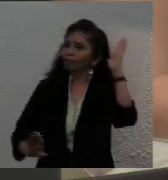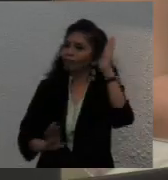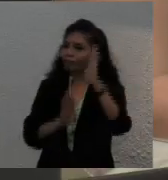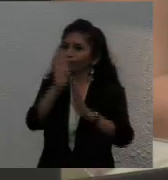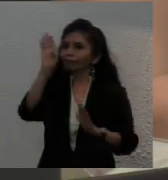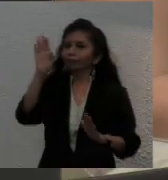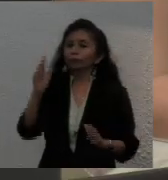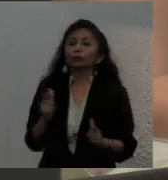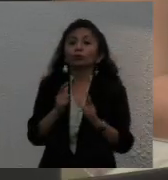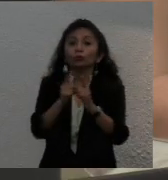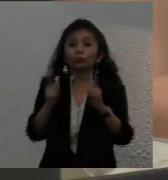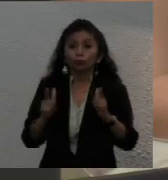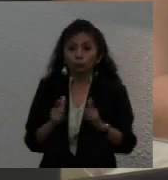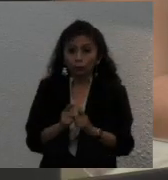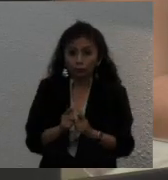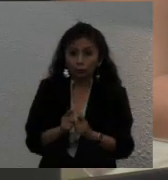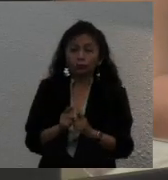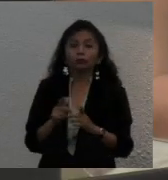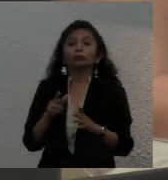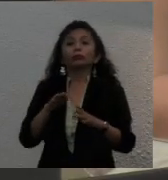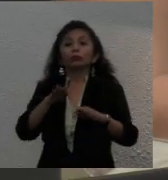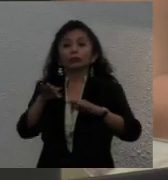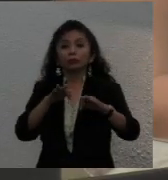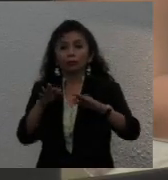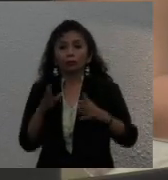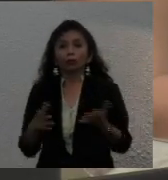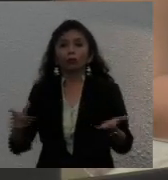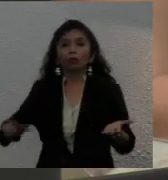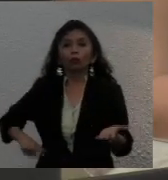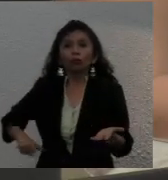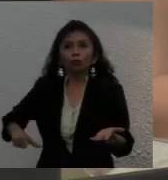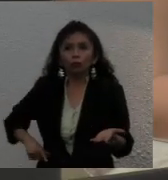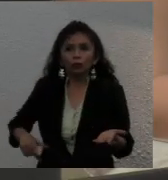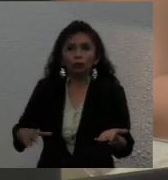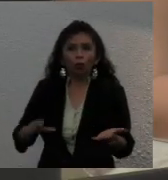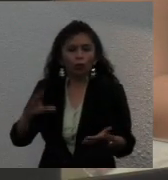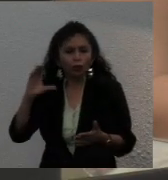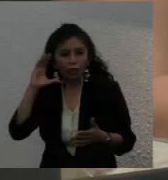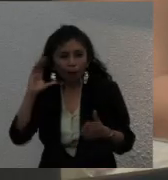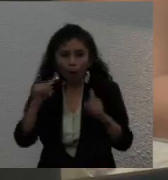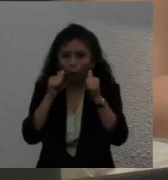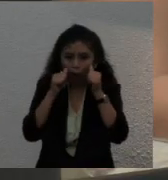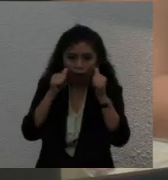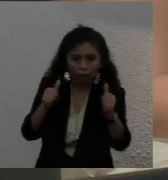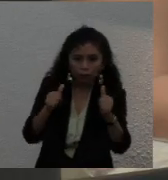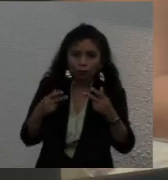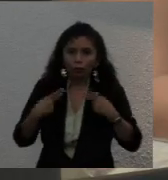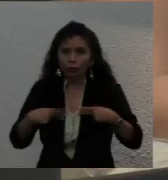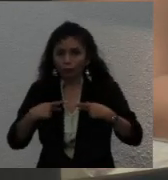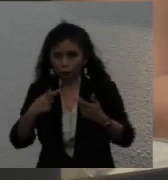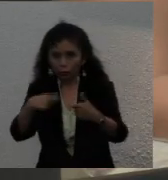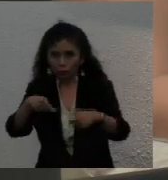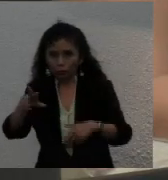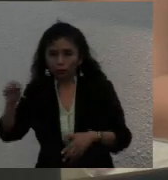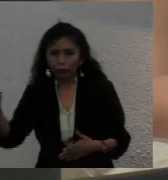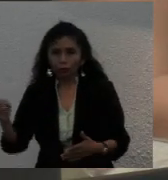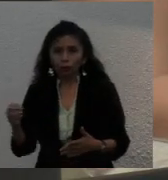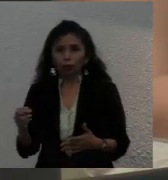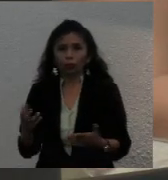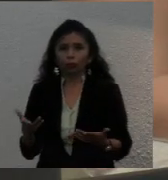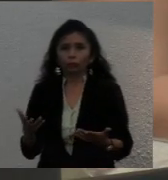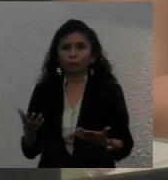Desde el Partido del Trabajo seguiremos luchando por un gobierno que escuche las voces de los ciudadanos y que responda a sus